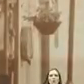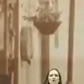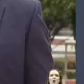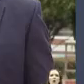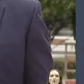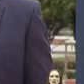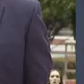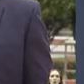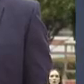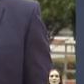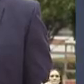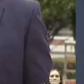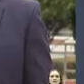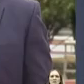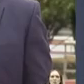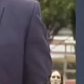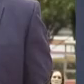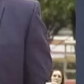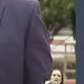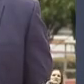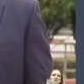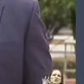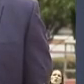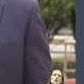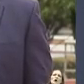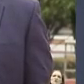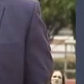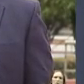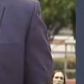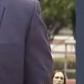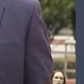Amaya, ¿de cuánto es el ajuste que están pidiendo? ¿Qué tal?